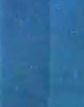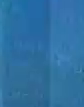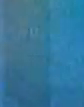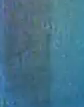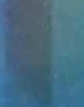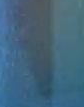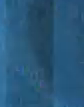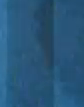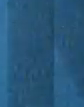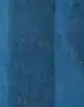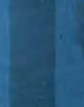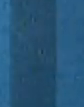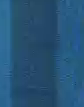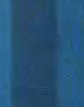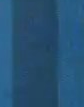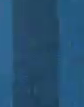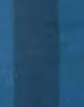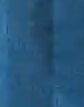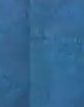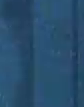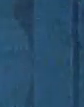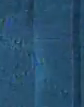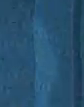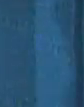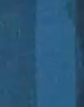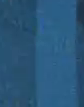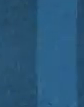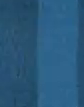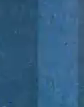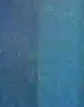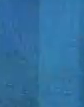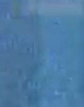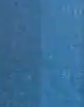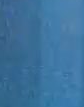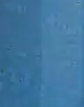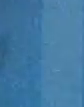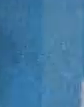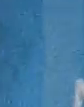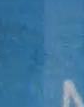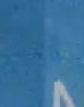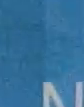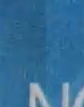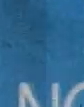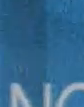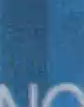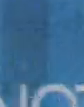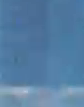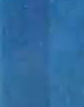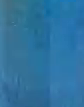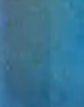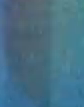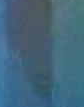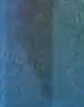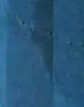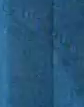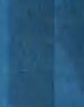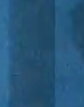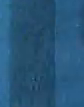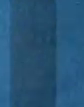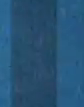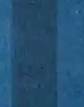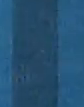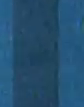análisis con excelentes periodistas, buenos amigos periodistas. Y le damos la bienvenida a Inés Figueroa. Muy buenos días. Buenos días, Claudia. Buenos días a todos. Gracias